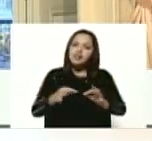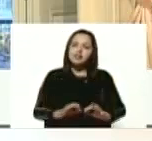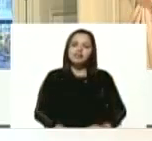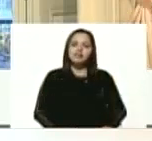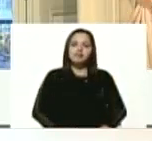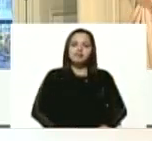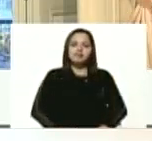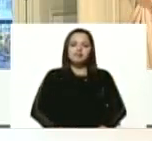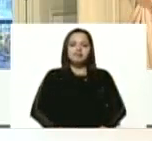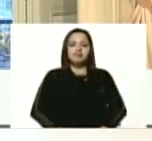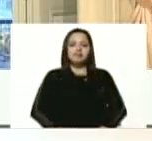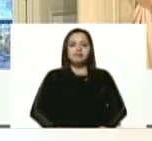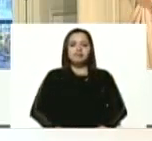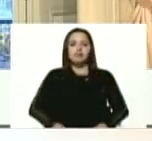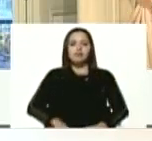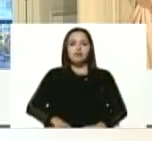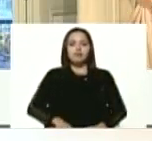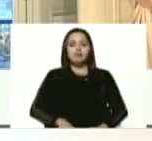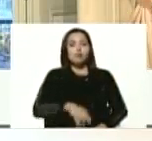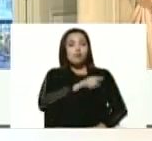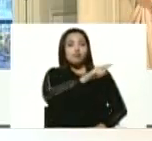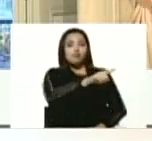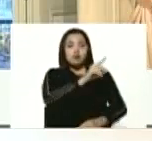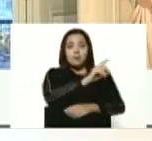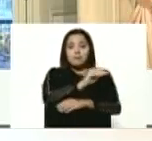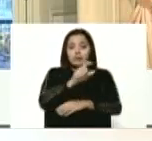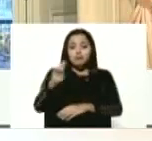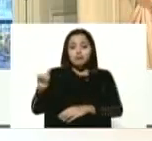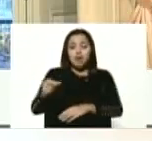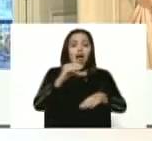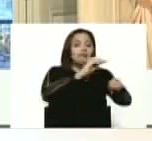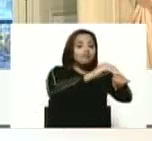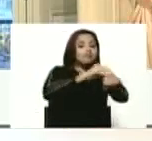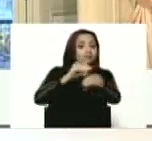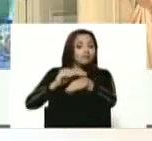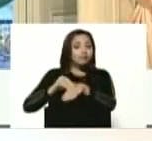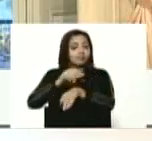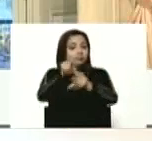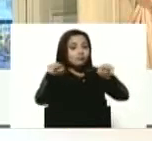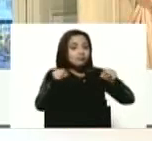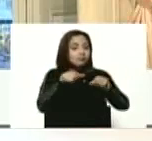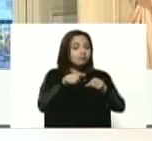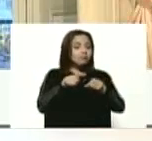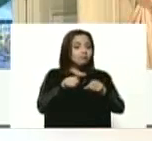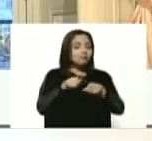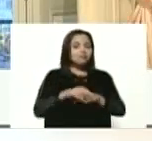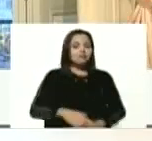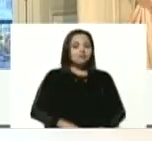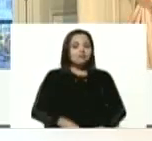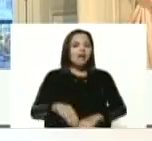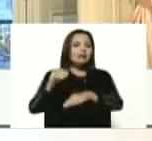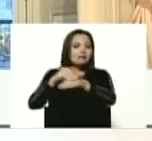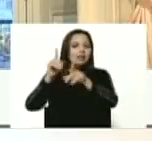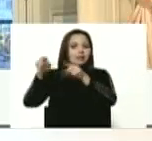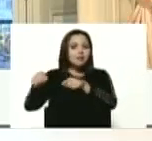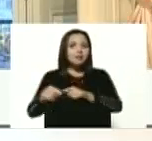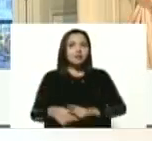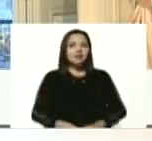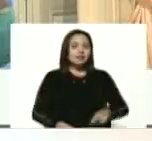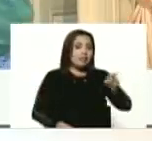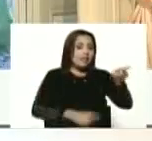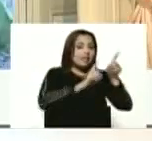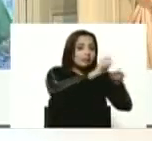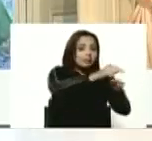Lealtellería, contigo lealtellería. Es contigo, Laya, es contigo, Gracie, es contigo, Castro Soteldo, es contigo,